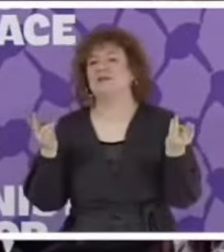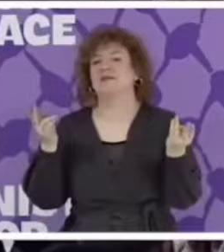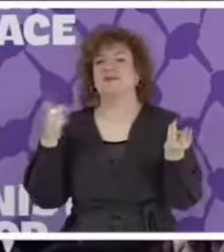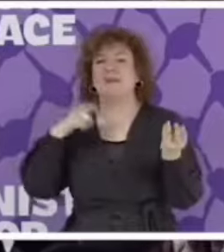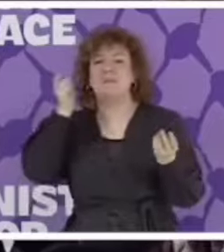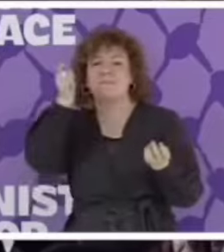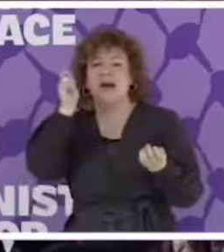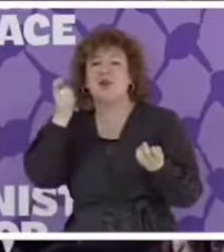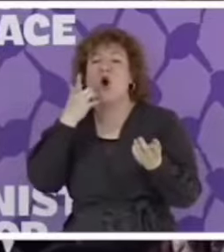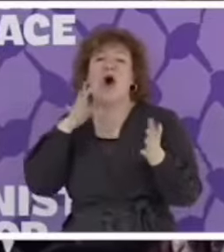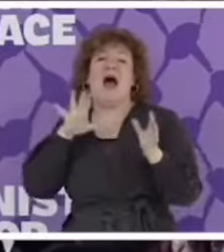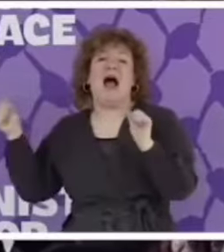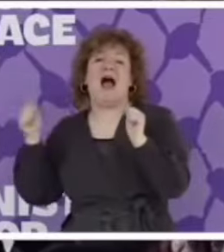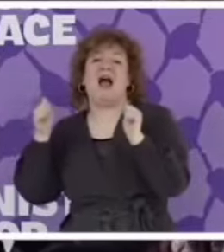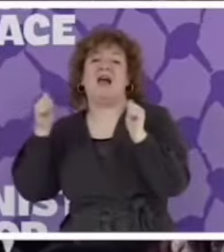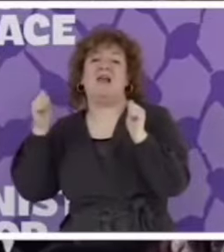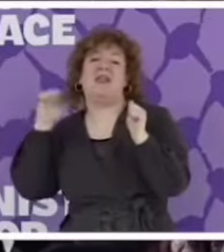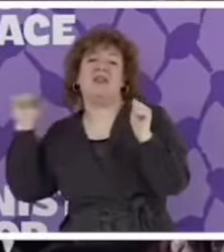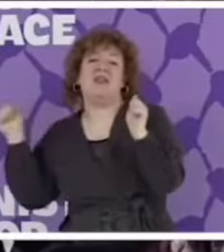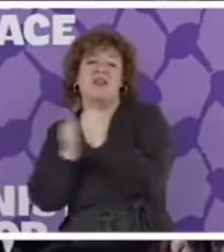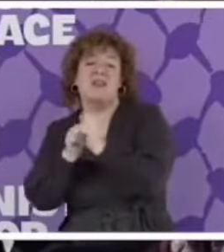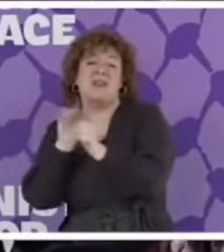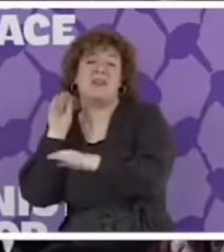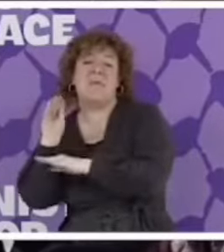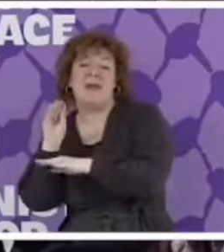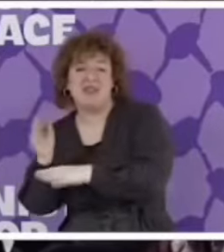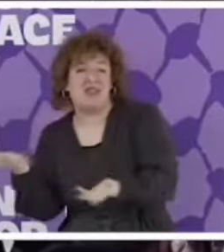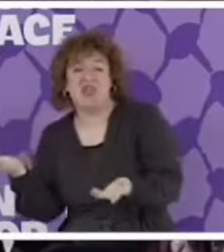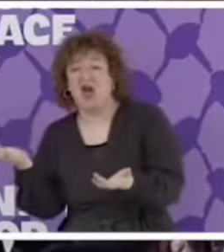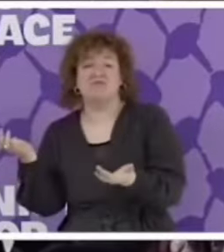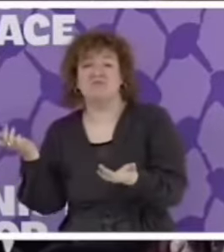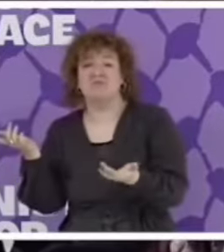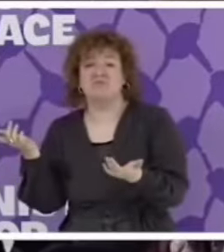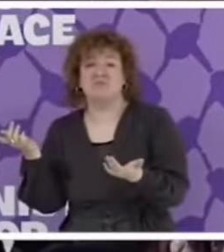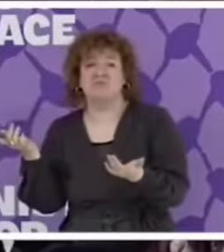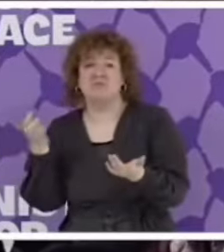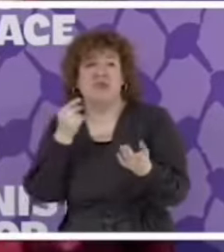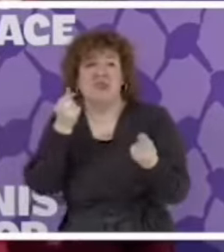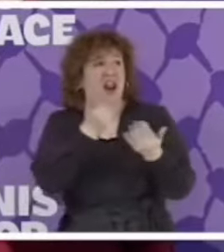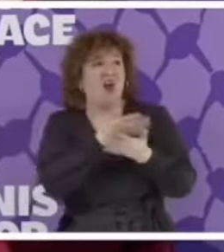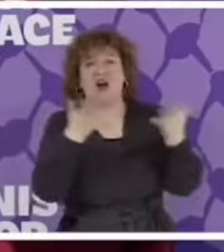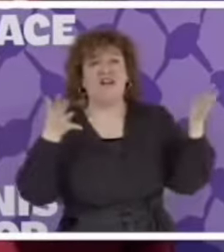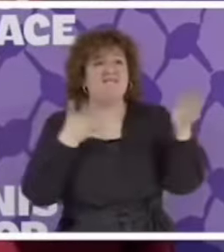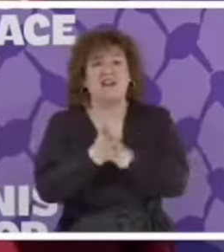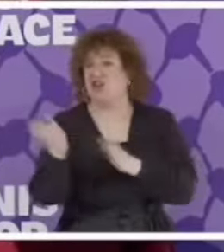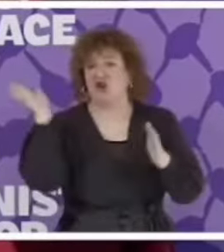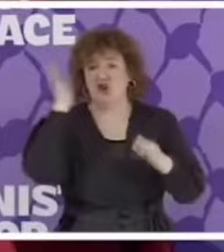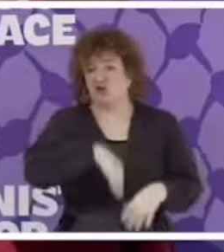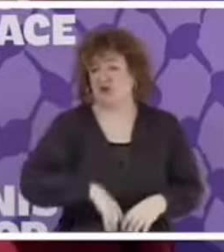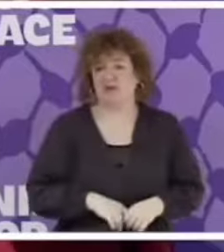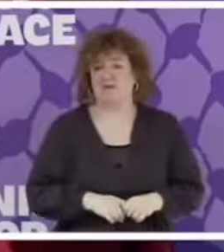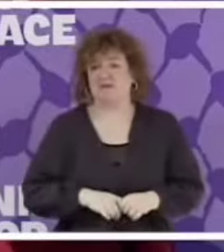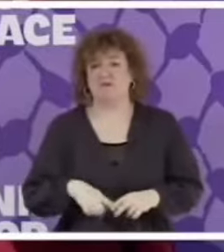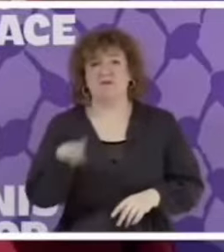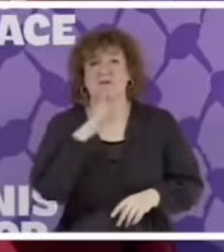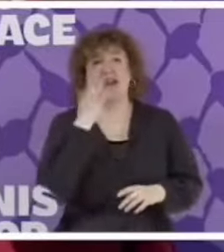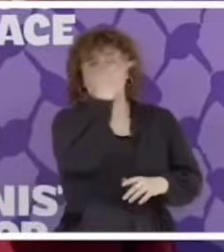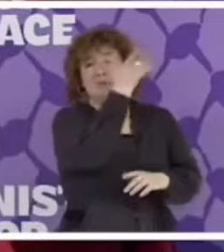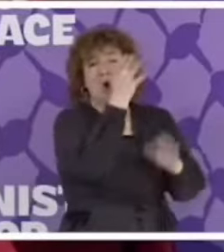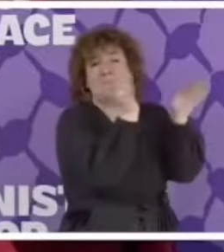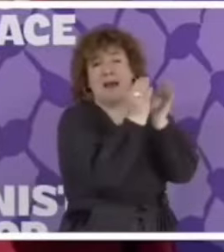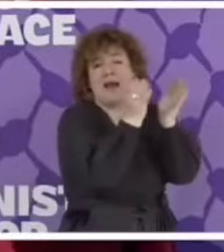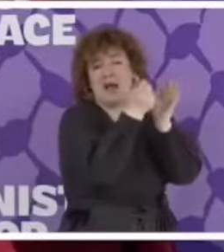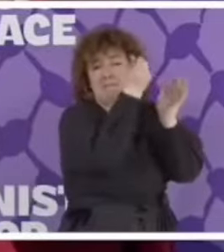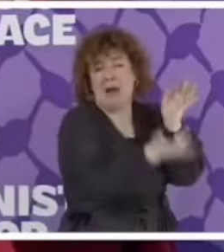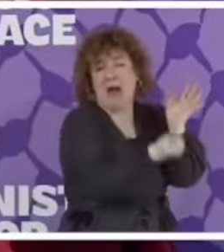de atención a la dependencia. El dinero no es infinito. Si cada vez está en las manos de unos